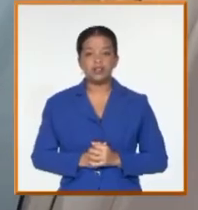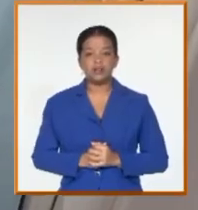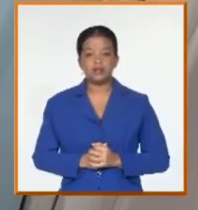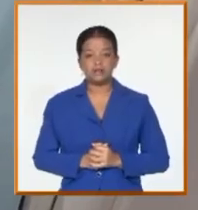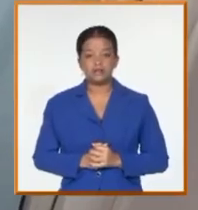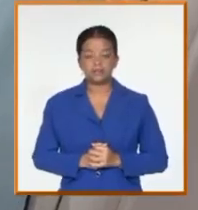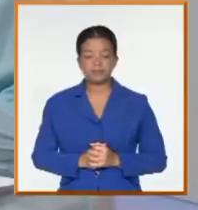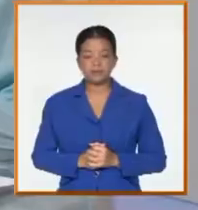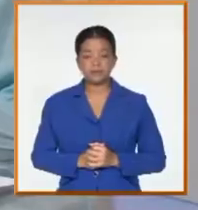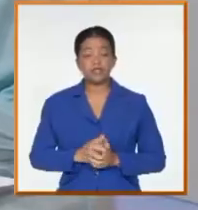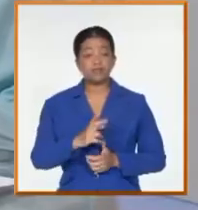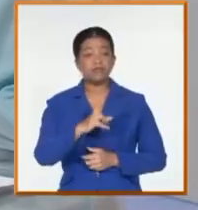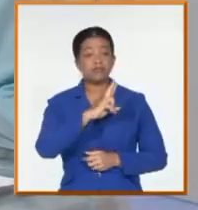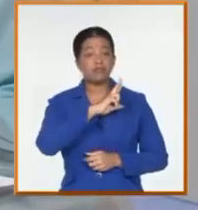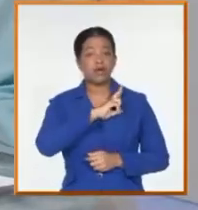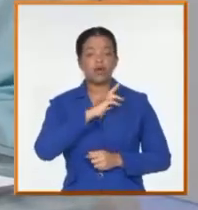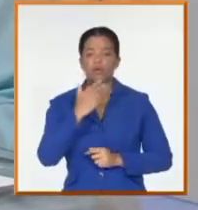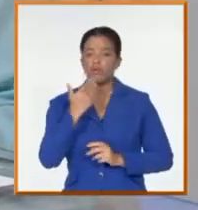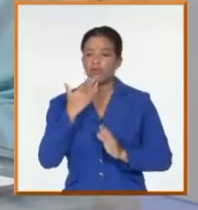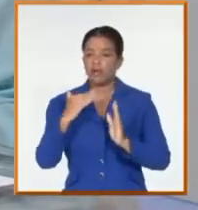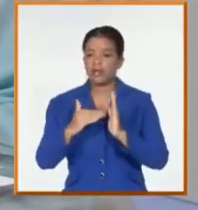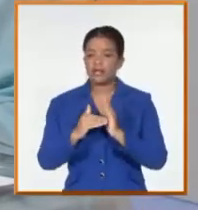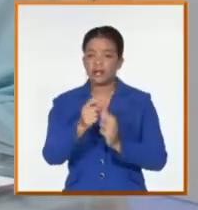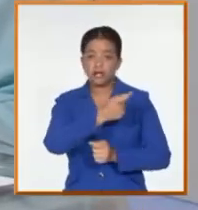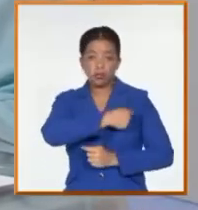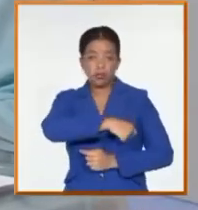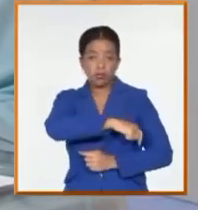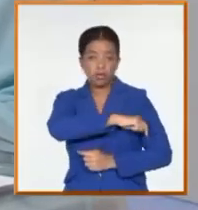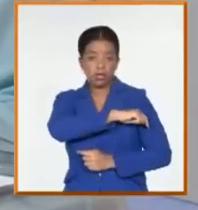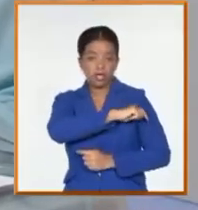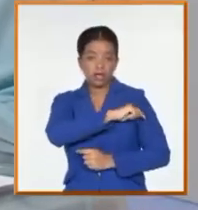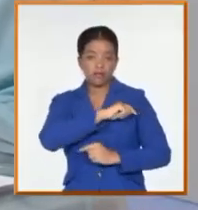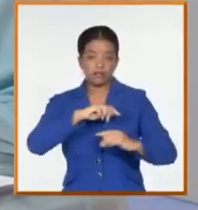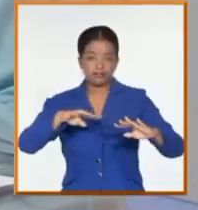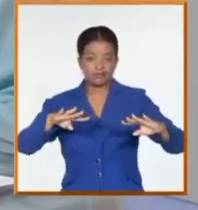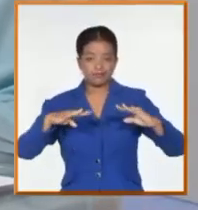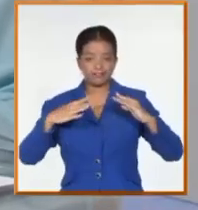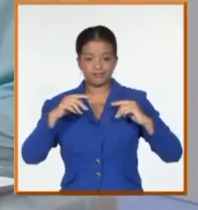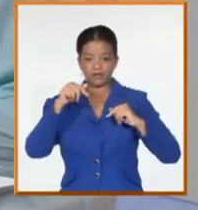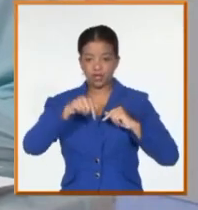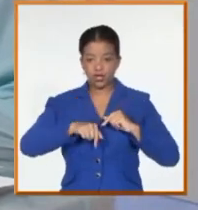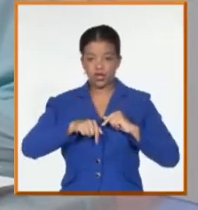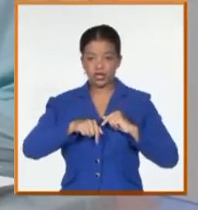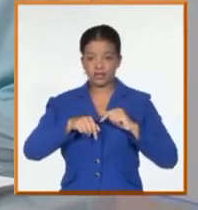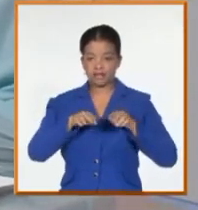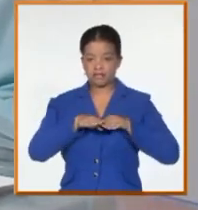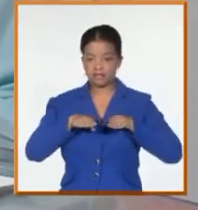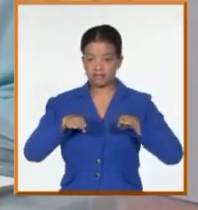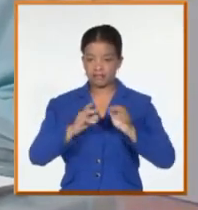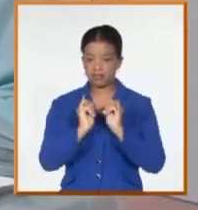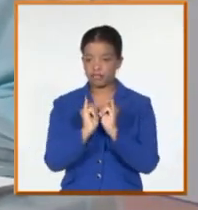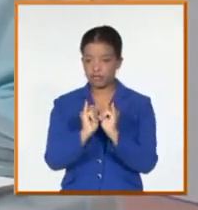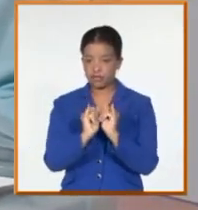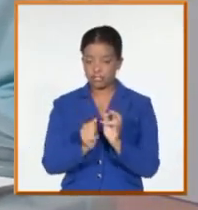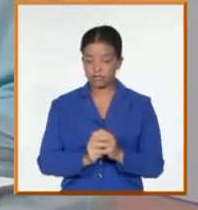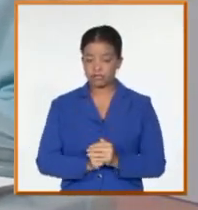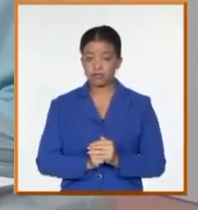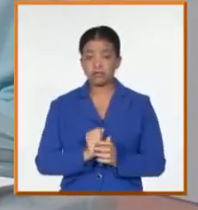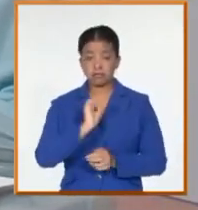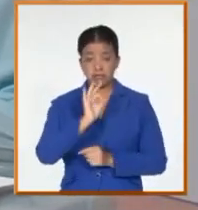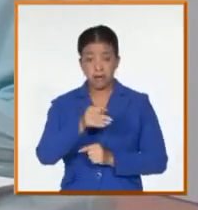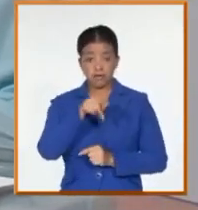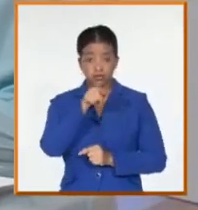a todos los televidentes y televidentes que nos escuchan hoy en la mesa redonda informativa como bien usted explicó